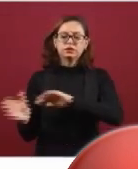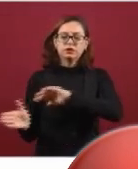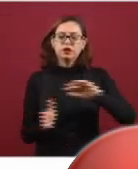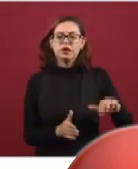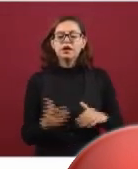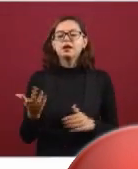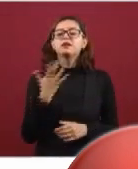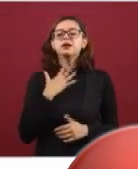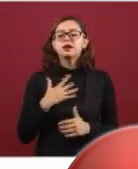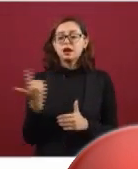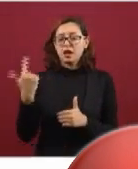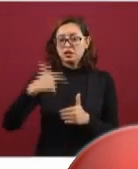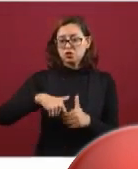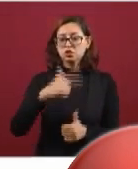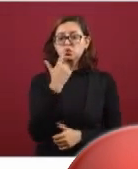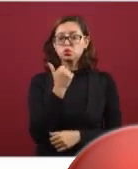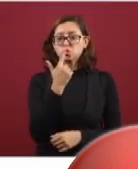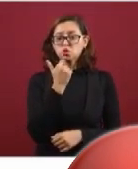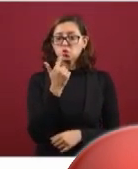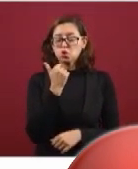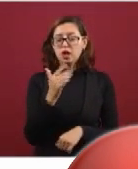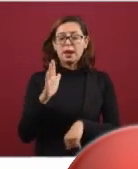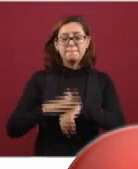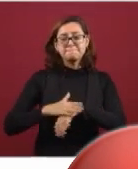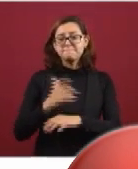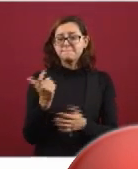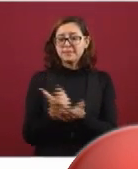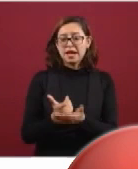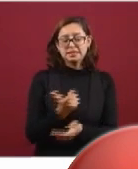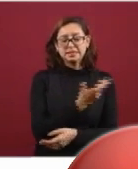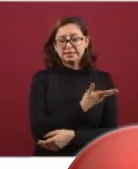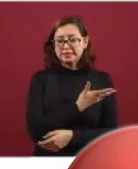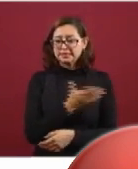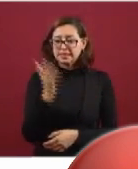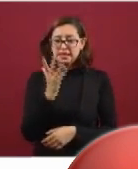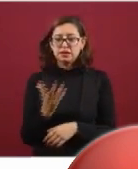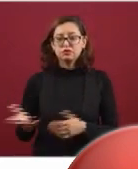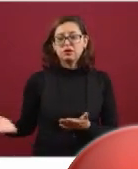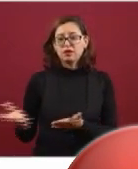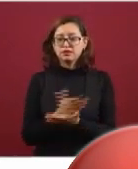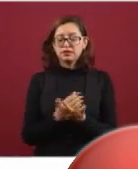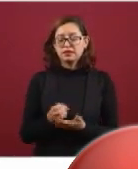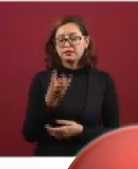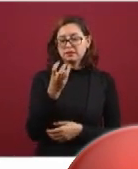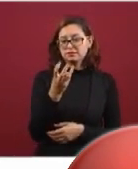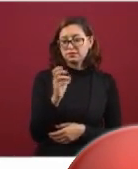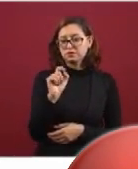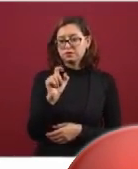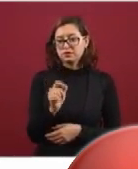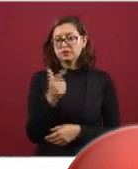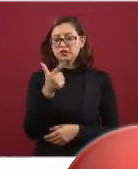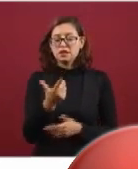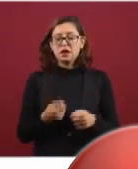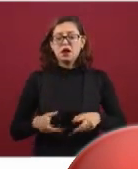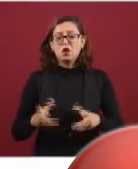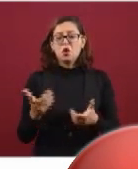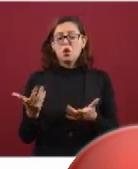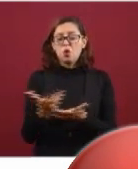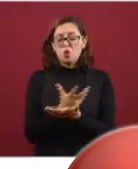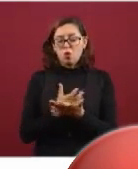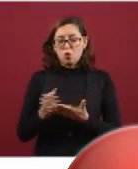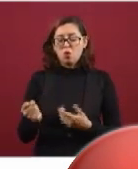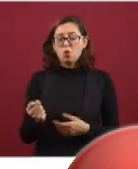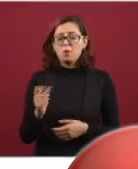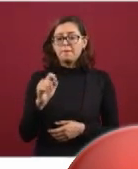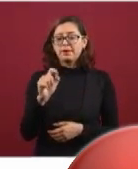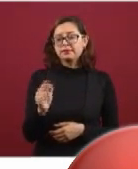premium, el margen más alto de 3.27 por litro, un precio al público de 23 pesos con 9 centavos por